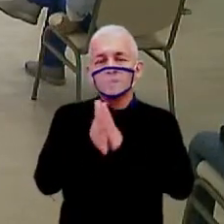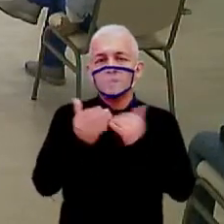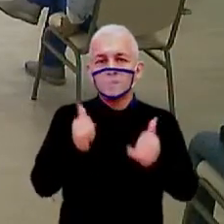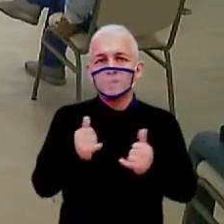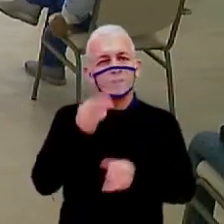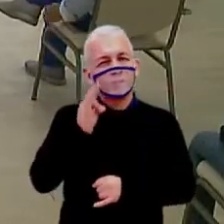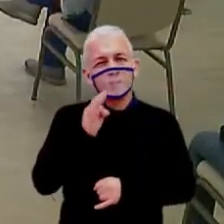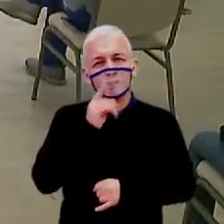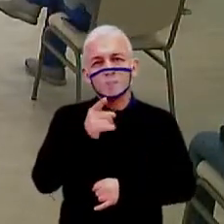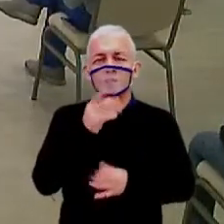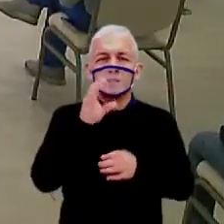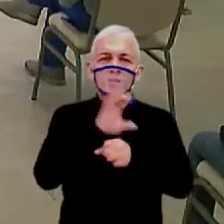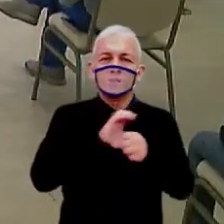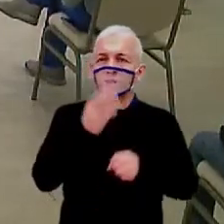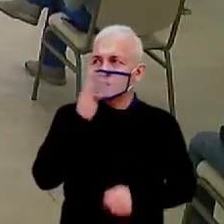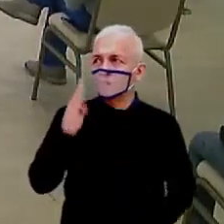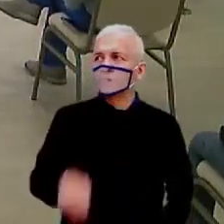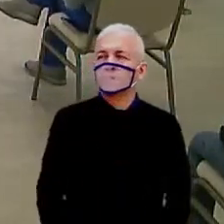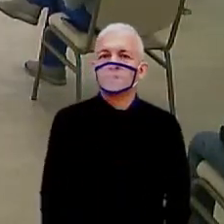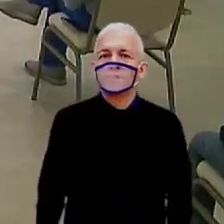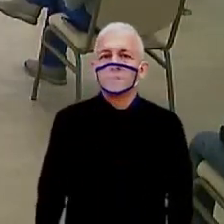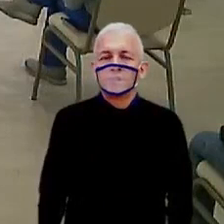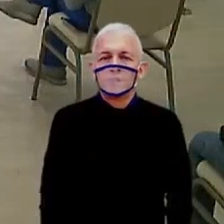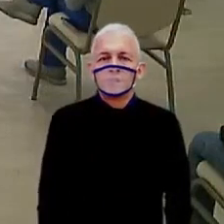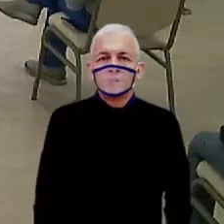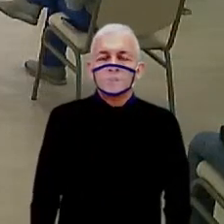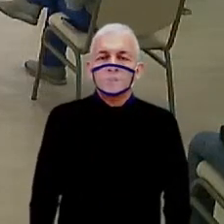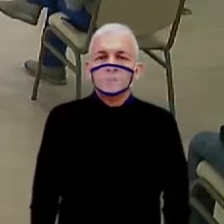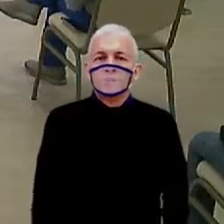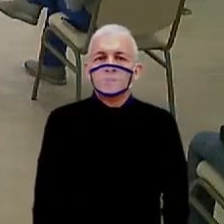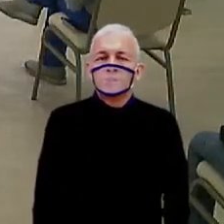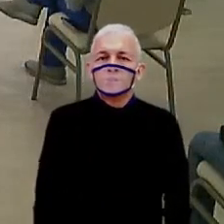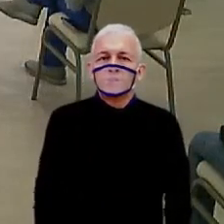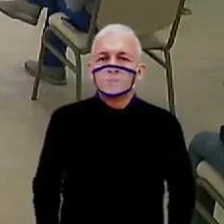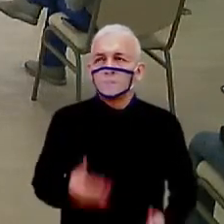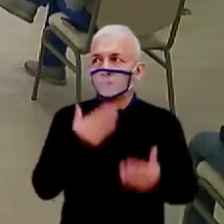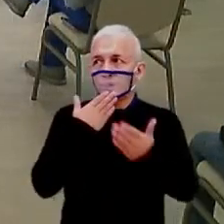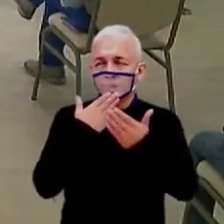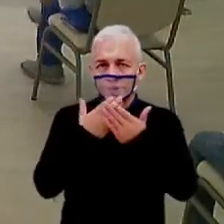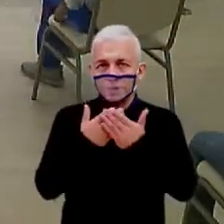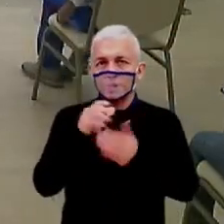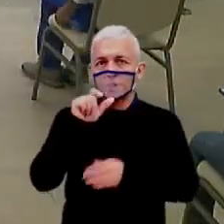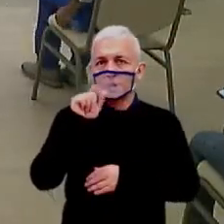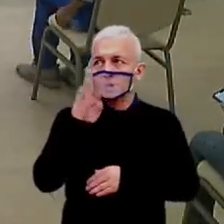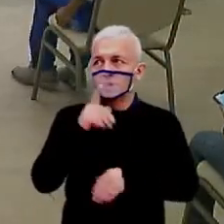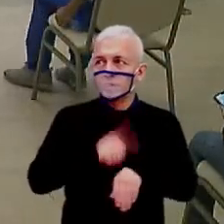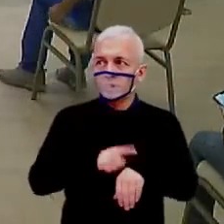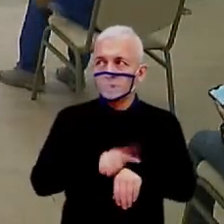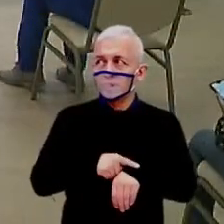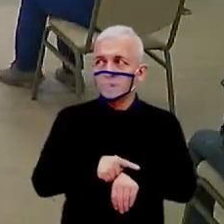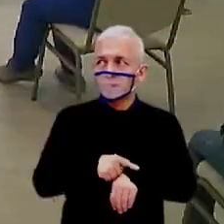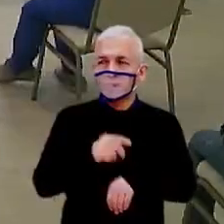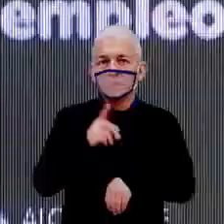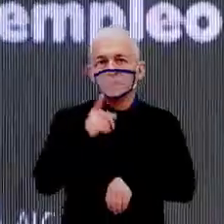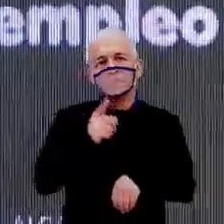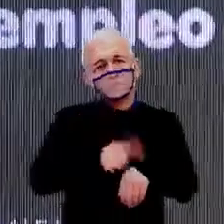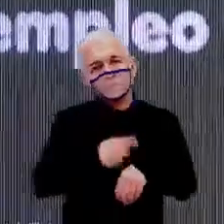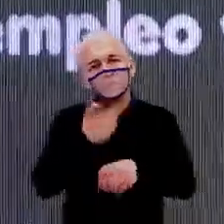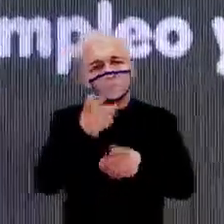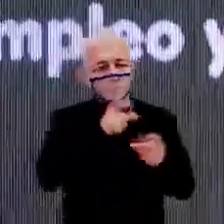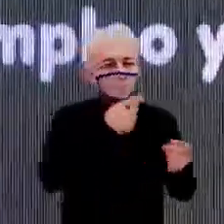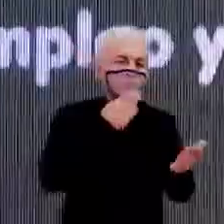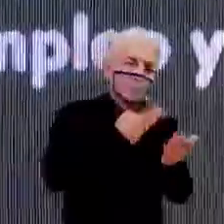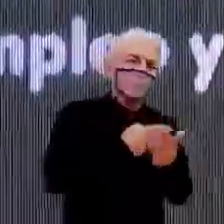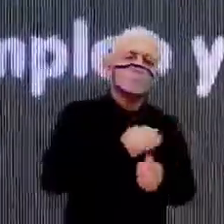como siempre lo hacemos, a la ciudad. Yo creo que, gracias, Albert, además por tu tiempo y por tu deferencia con la